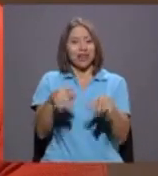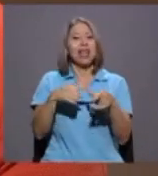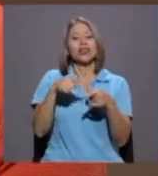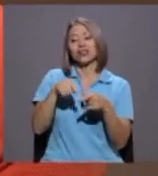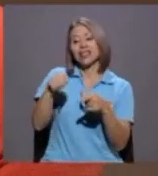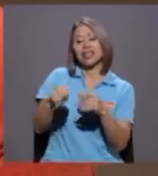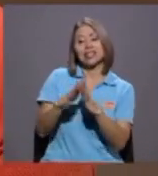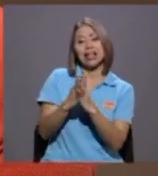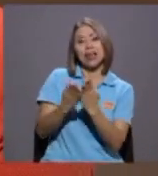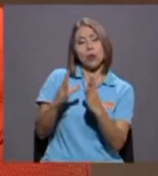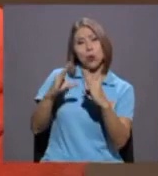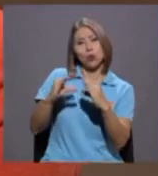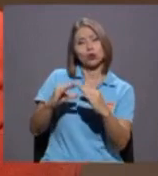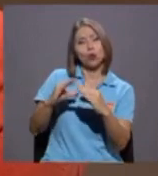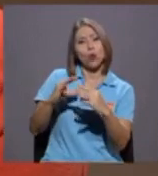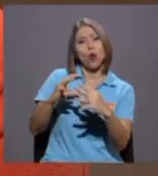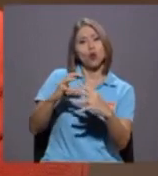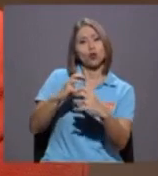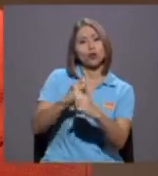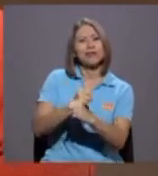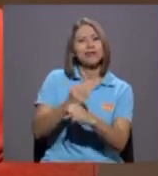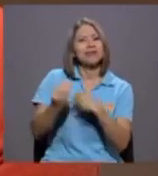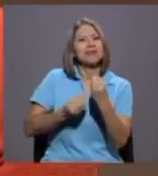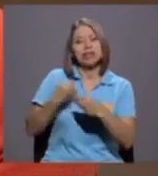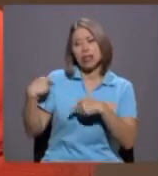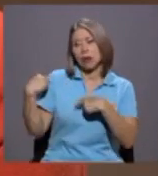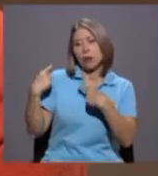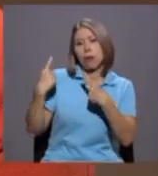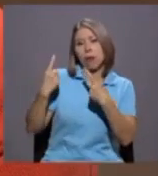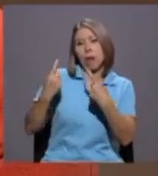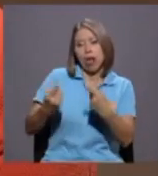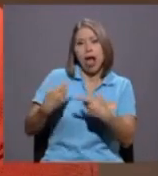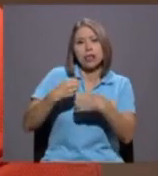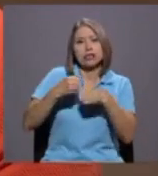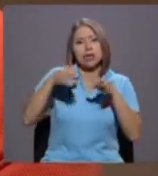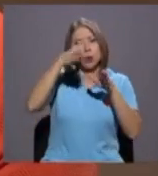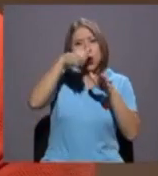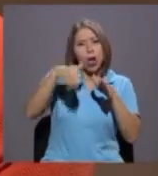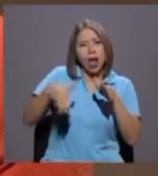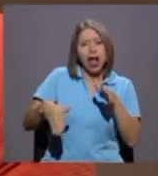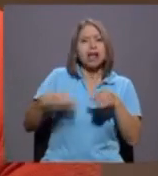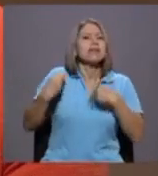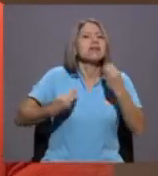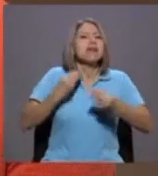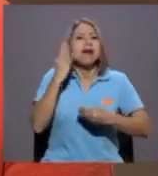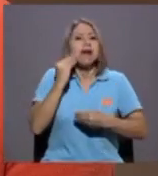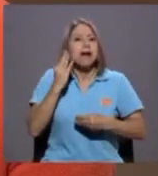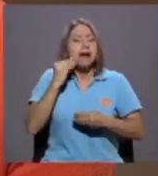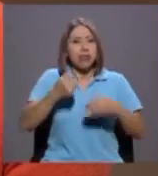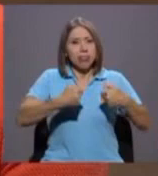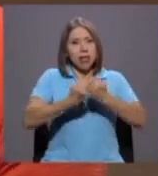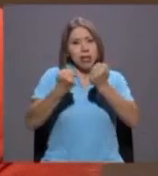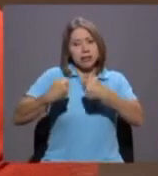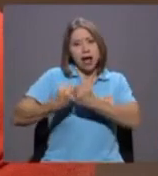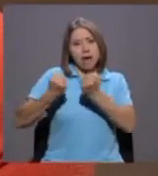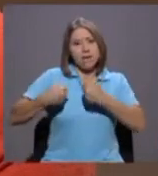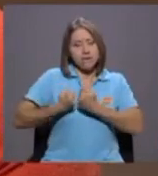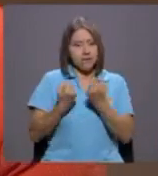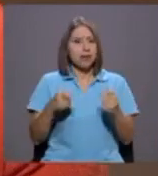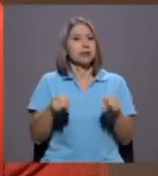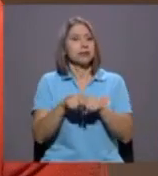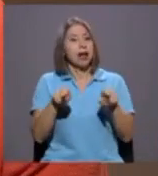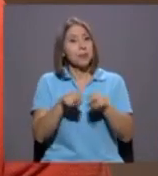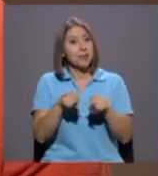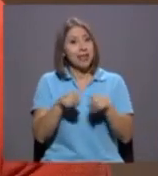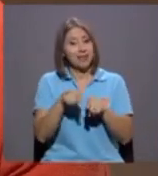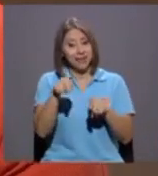que ha venido, digamos, haciendo la Contraloría, el camino recorrido y los desafíos que tiene la institución. También la